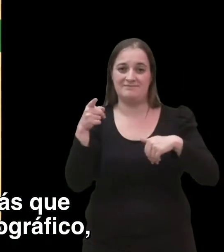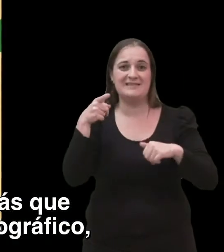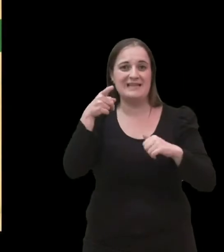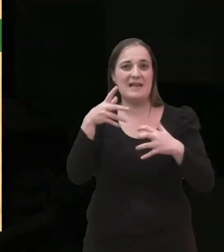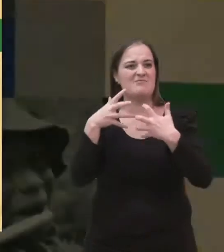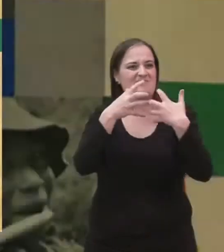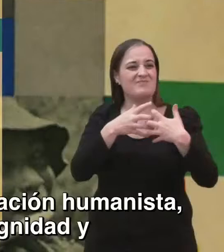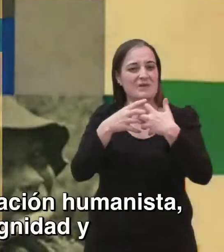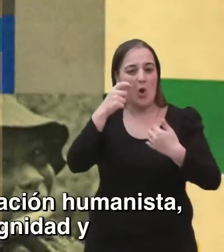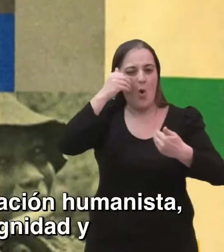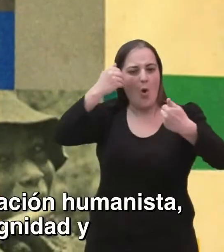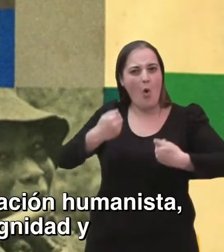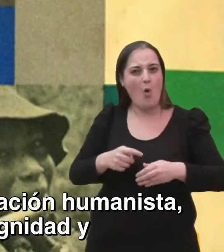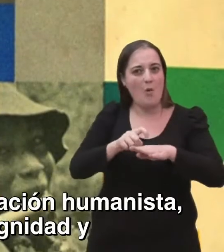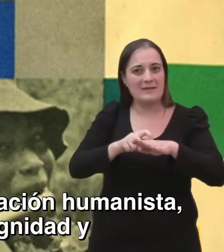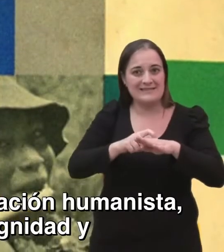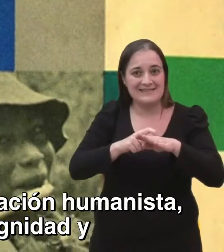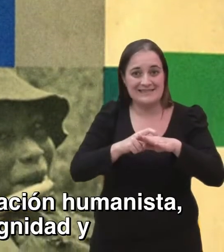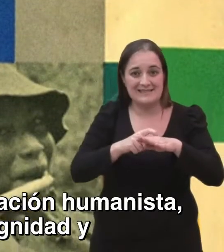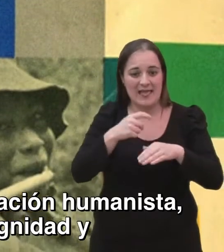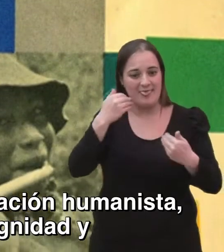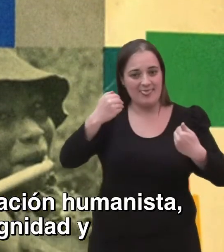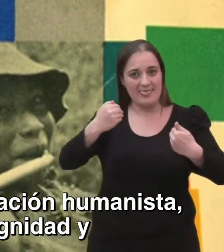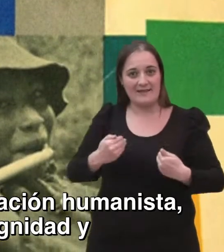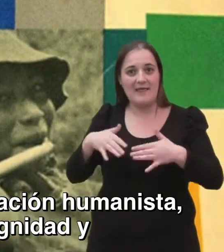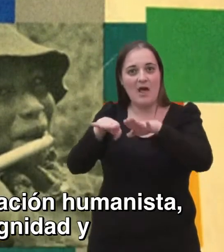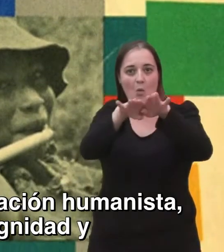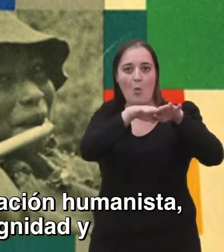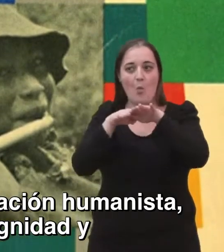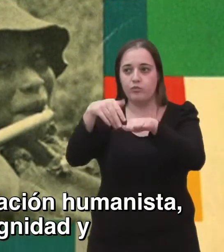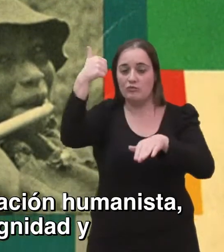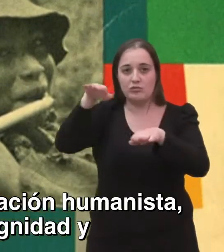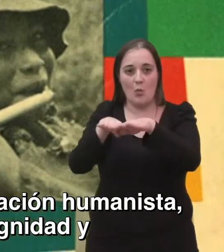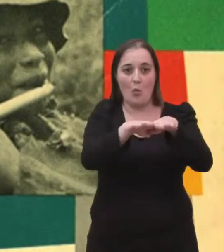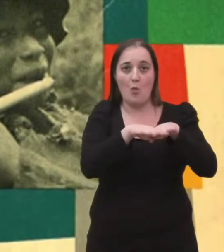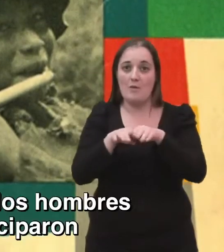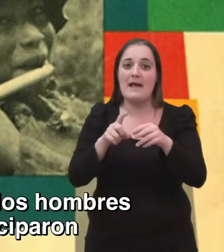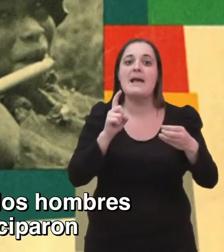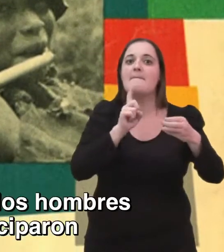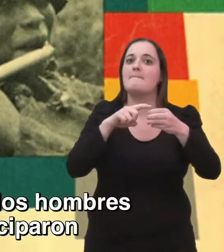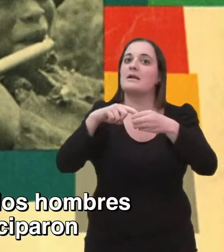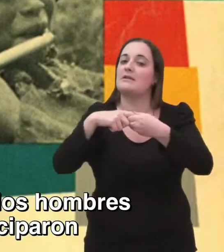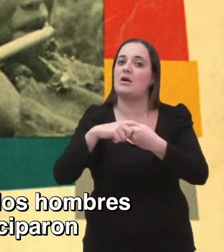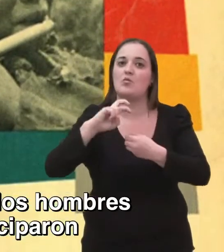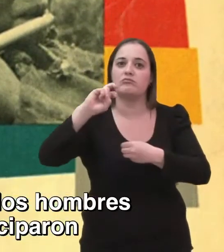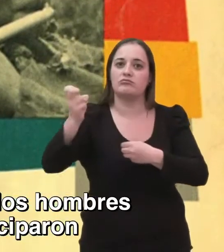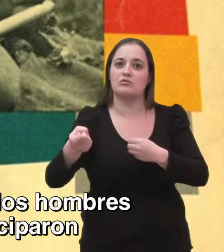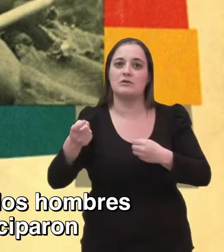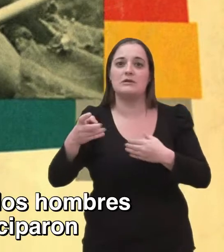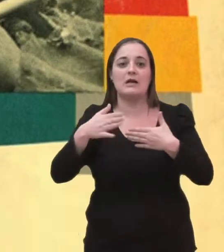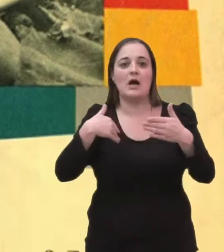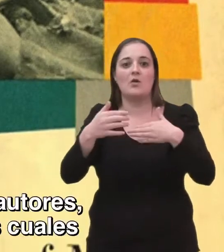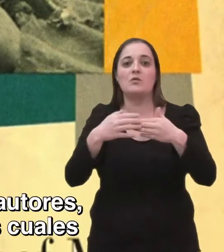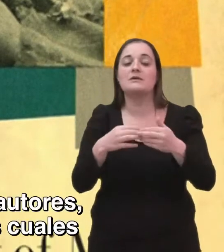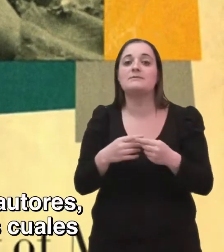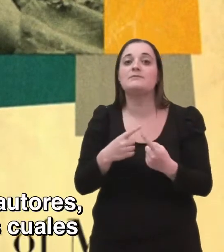fotográfico. Fue un grito de reivindicación humanista, un canto a la dignidad y a la igualdad entre los hombres, en el que